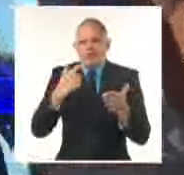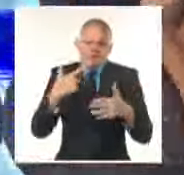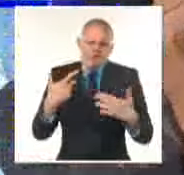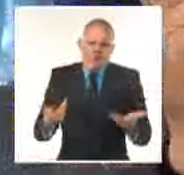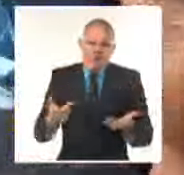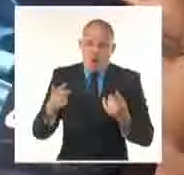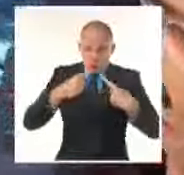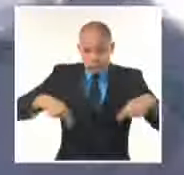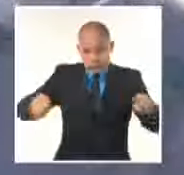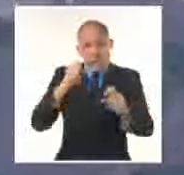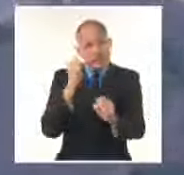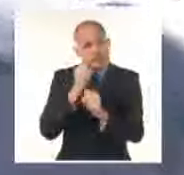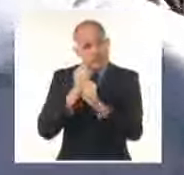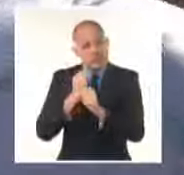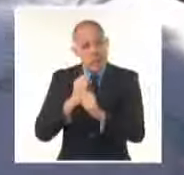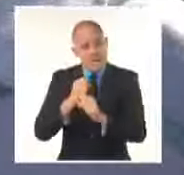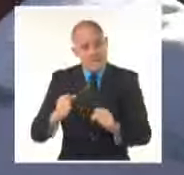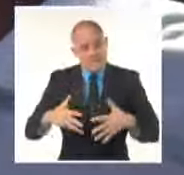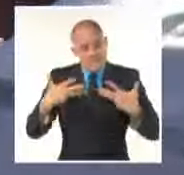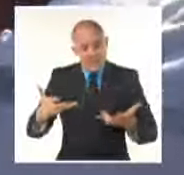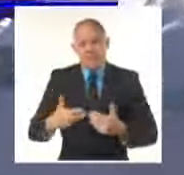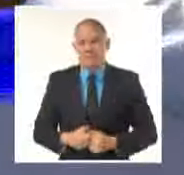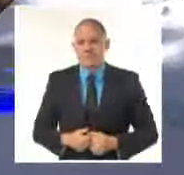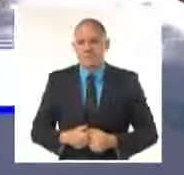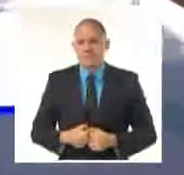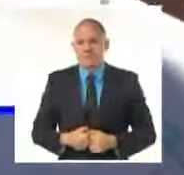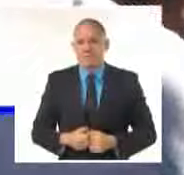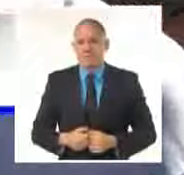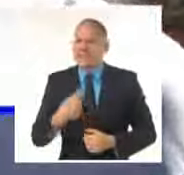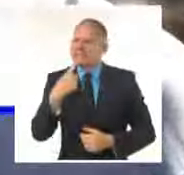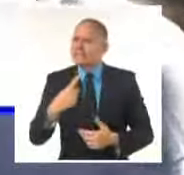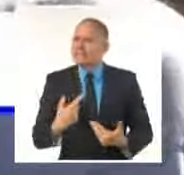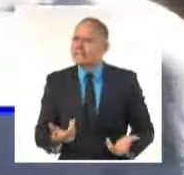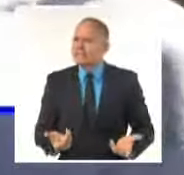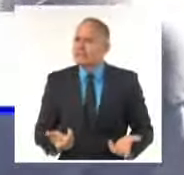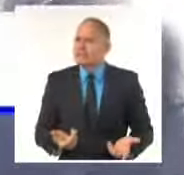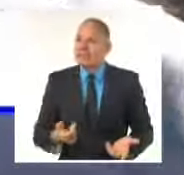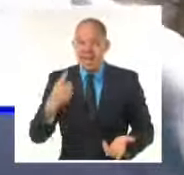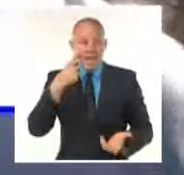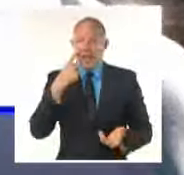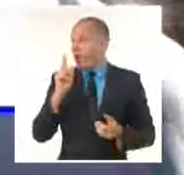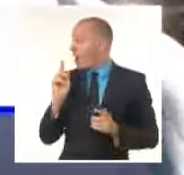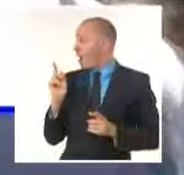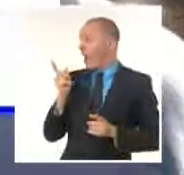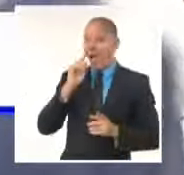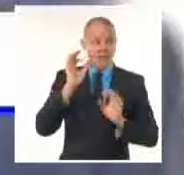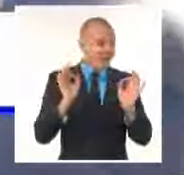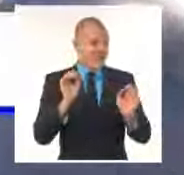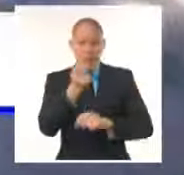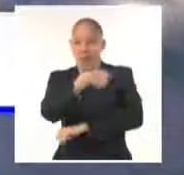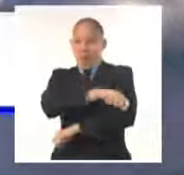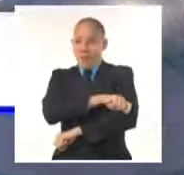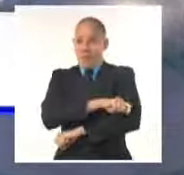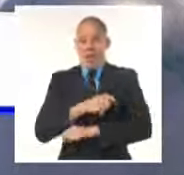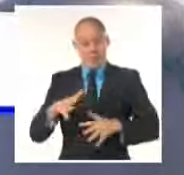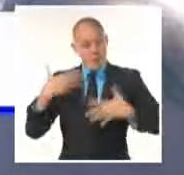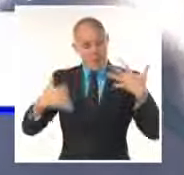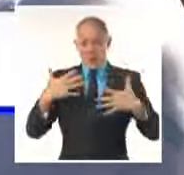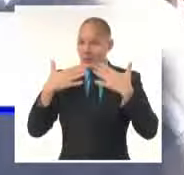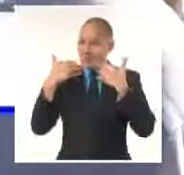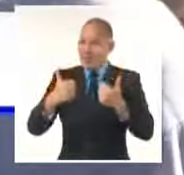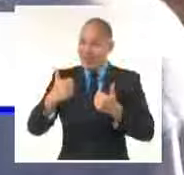gracias. A usted ve el pueblo como está, todo el pueblo está enardecido con una visita de un presidente. Eso es algo